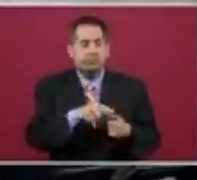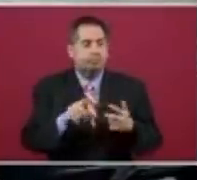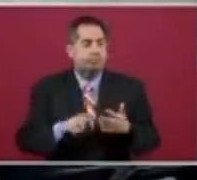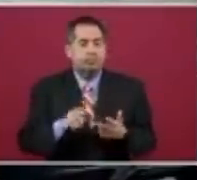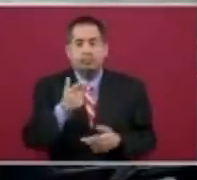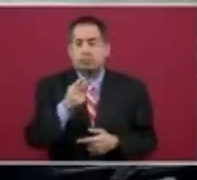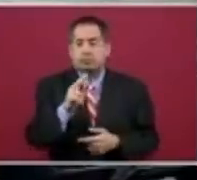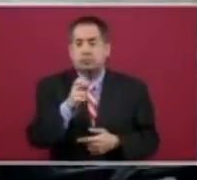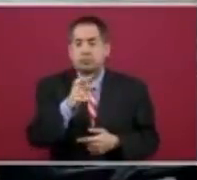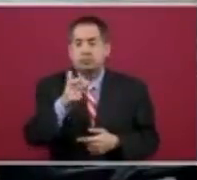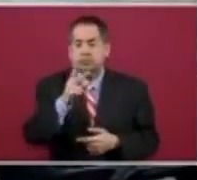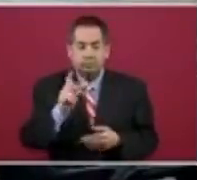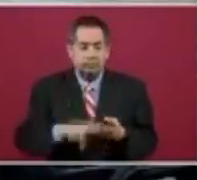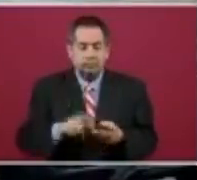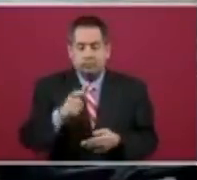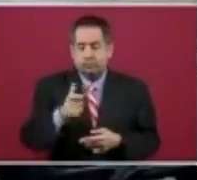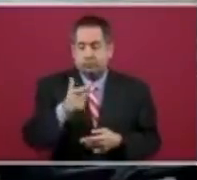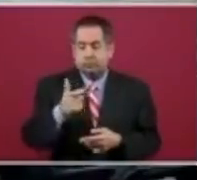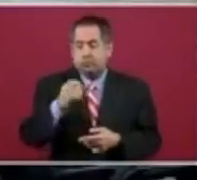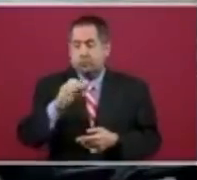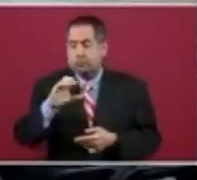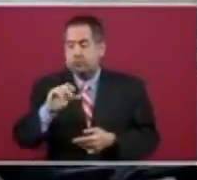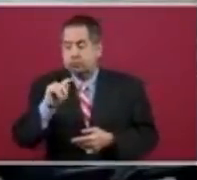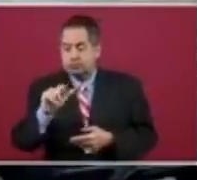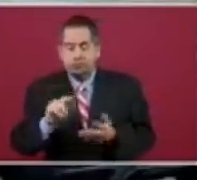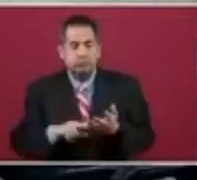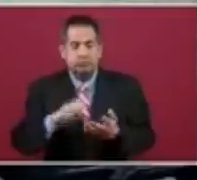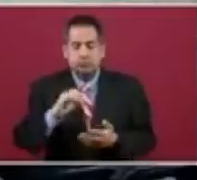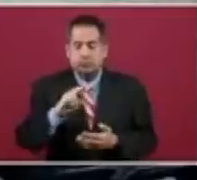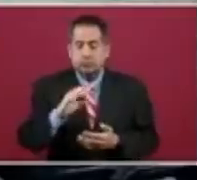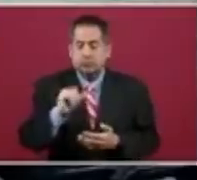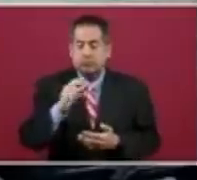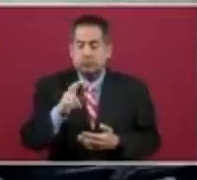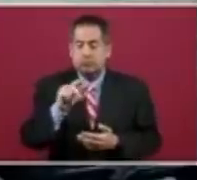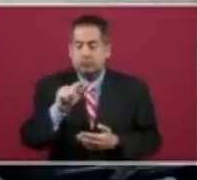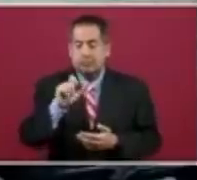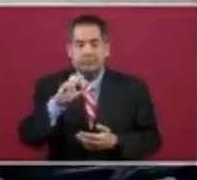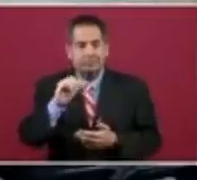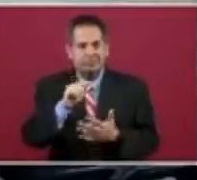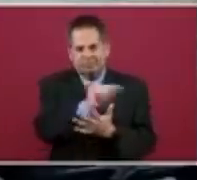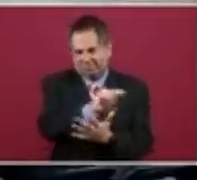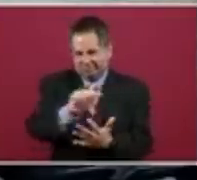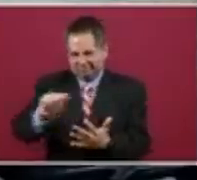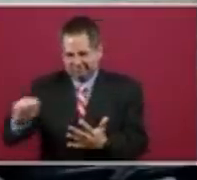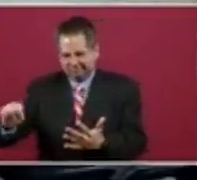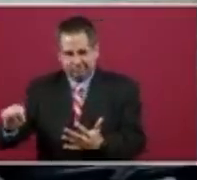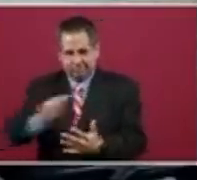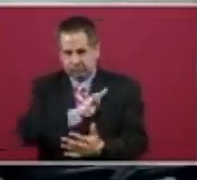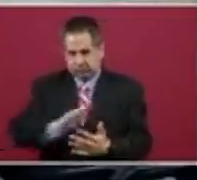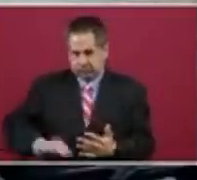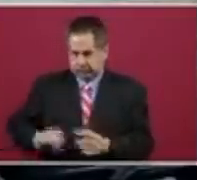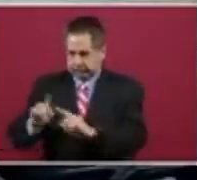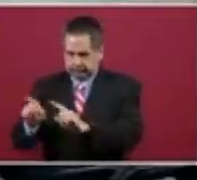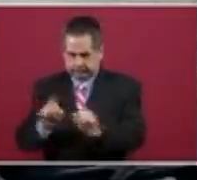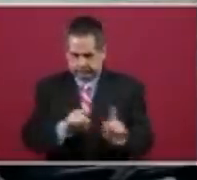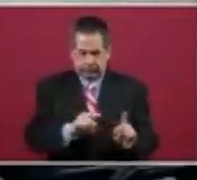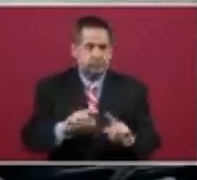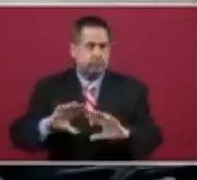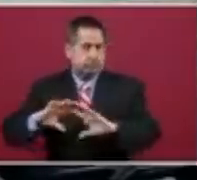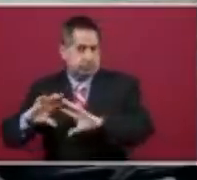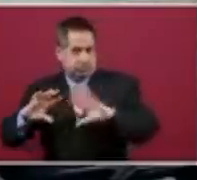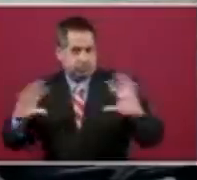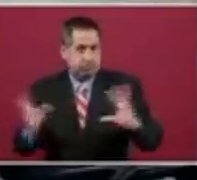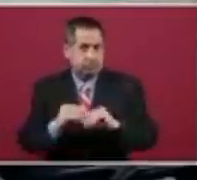Hueyapan, Xochocotla y Cuatetelco. Aquí les informo que la asistencia promedio fueron de 300